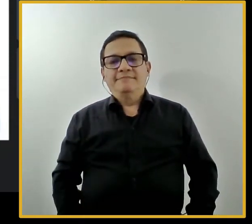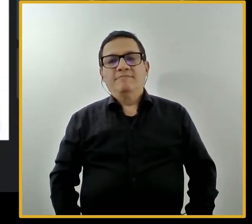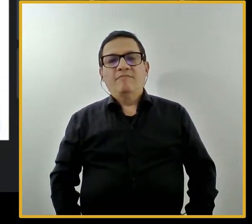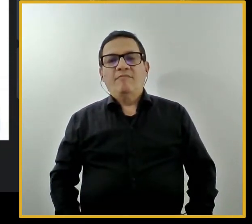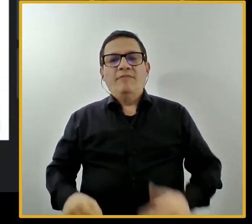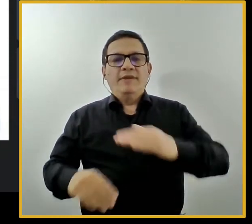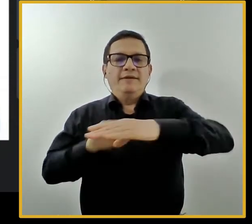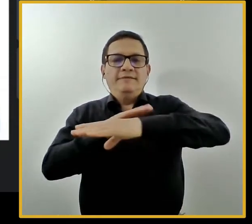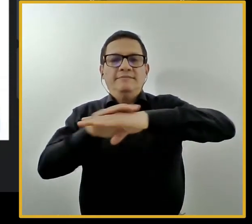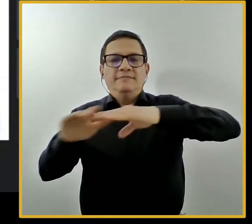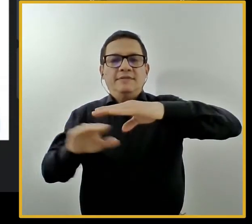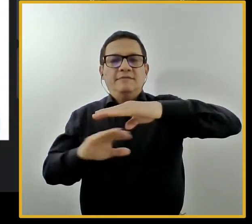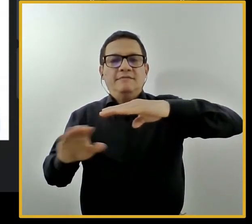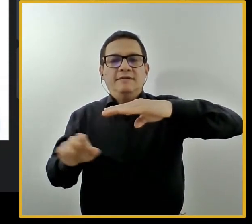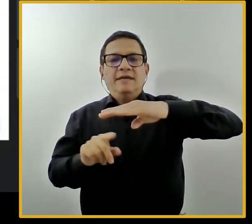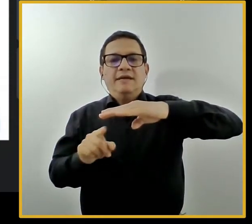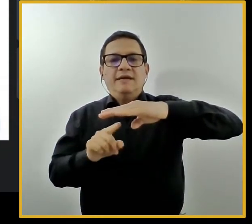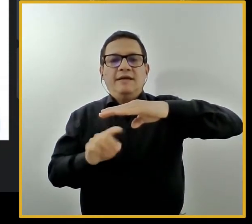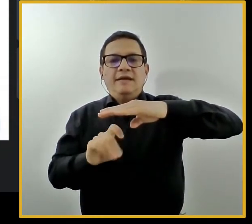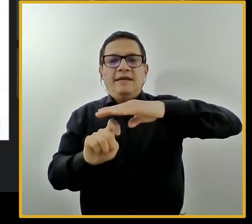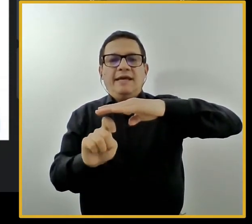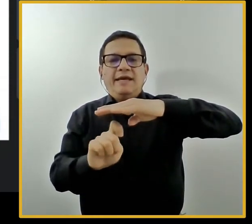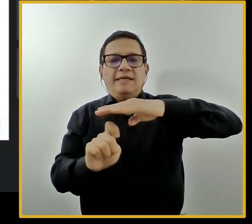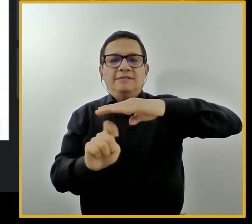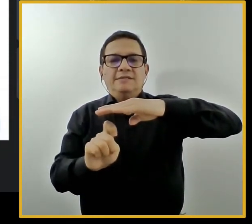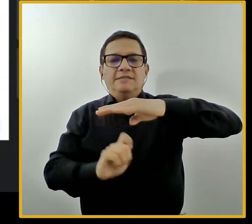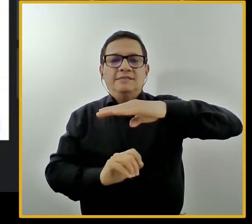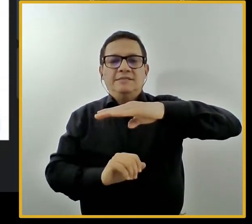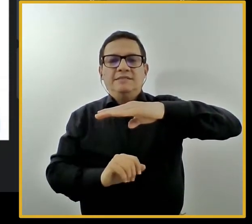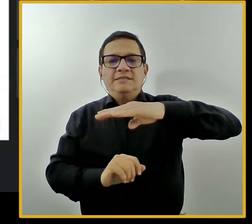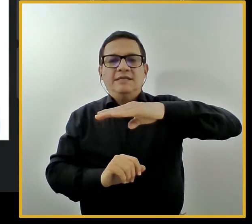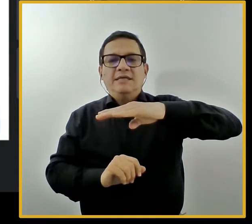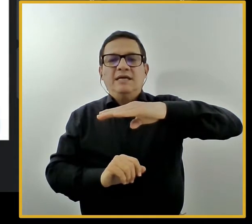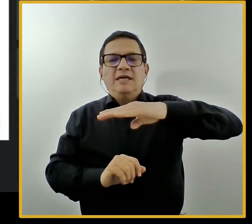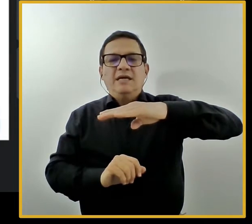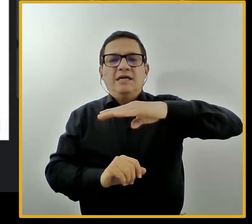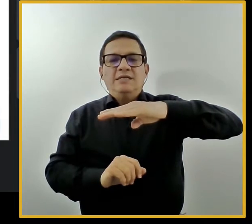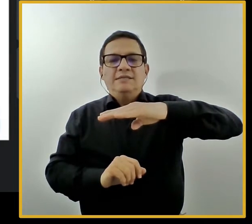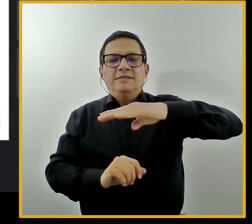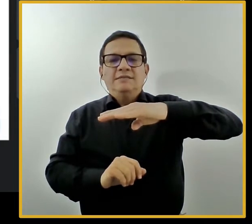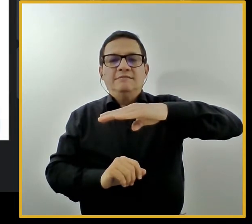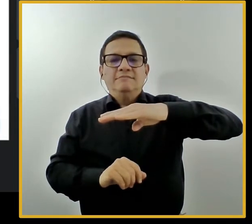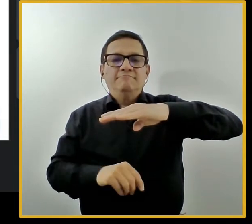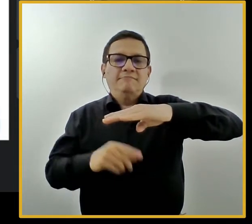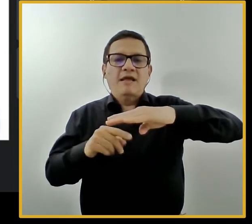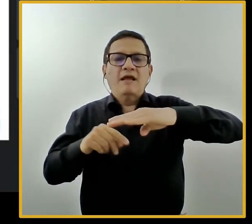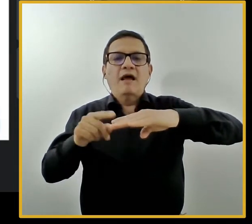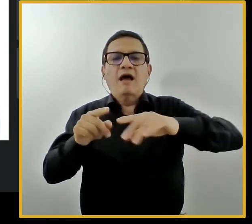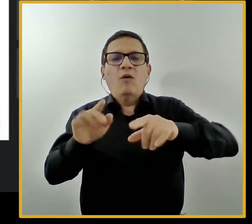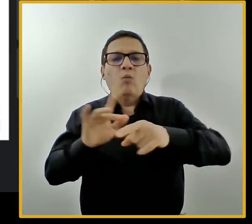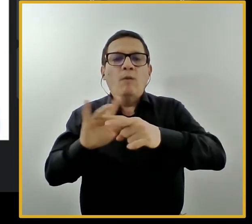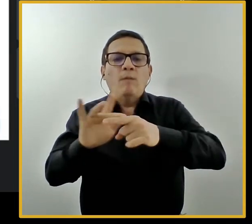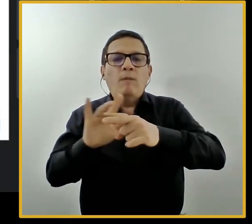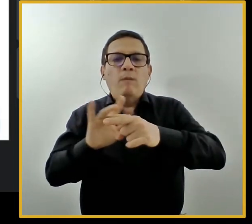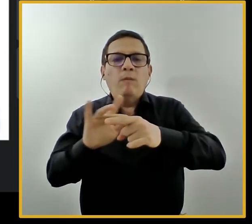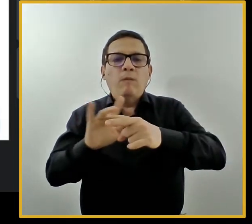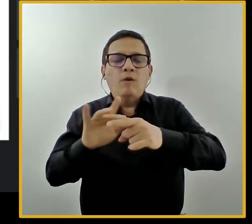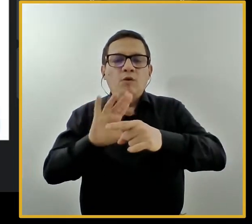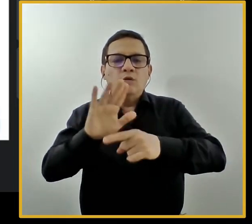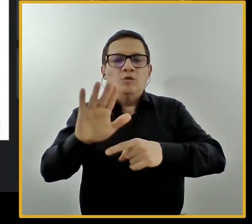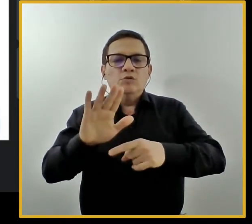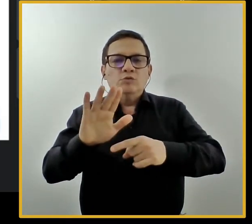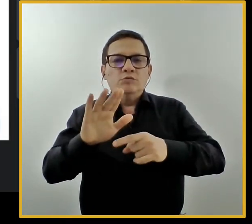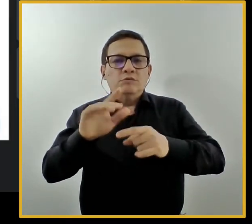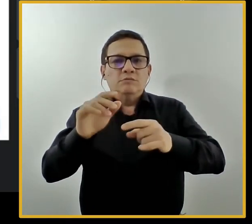Sobre x, que es lo que tenemos acá, ¿no? Acá entonces, aplicando una de las propiedades